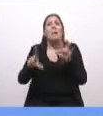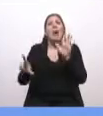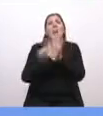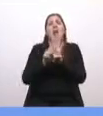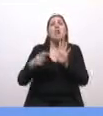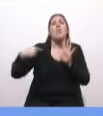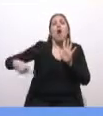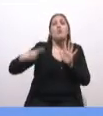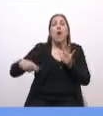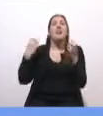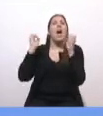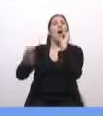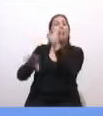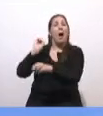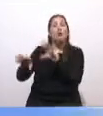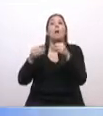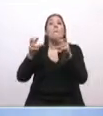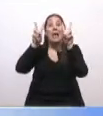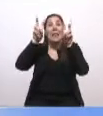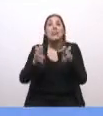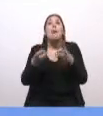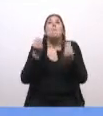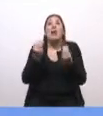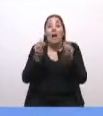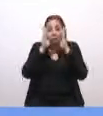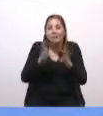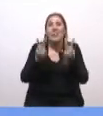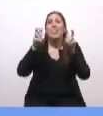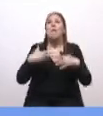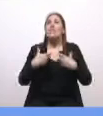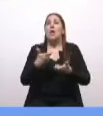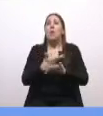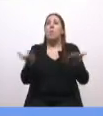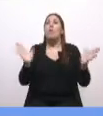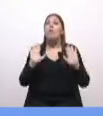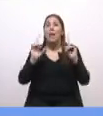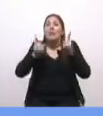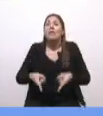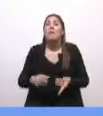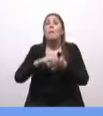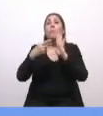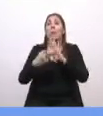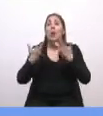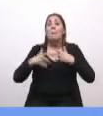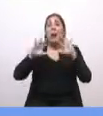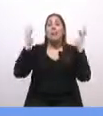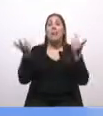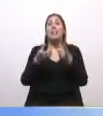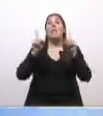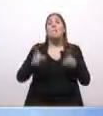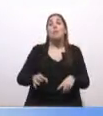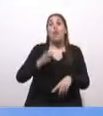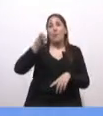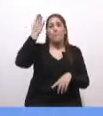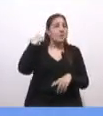uso porque estábamos abordando un tema de salud pública y estamos abordando una problemática ambiental que como el año pasado no